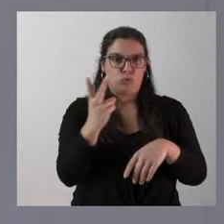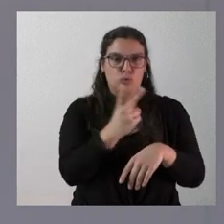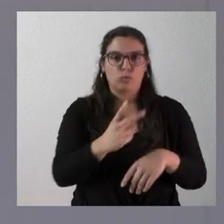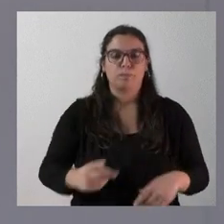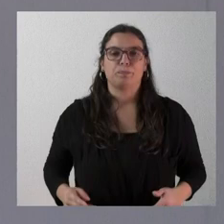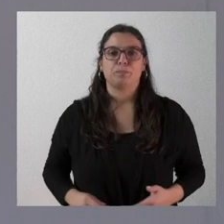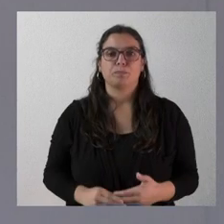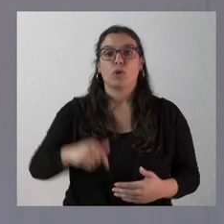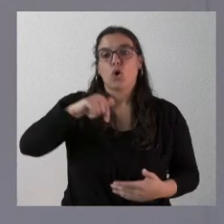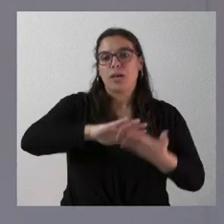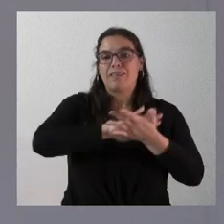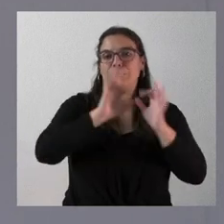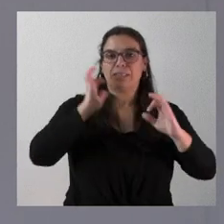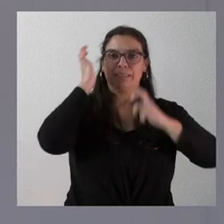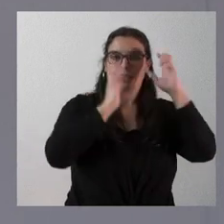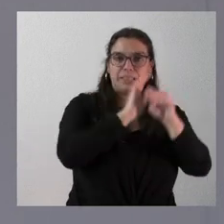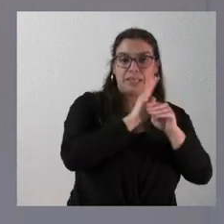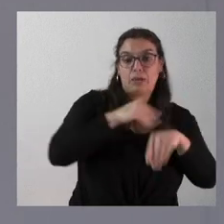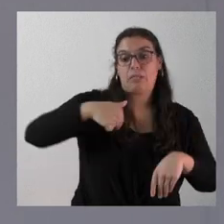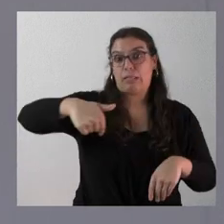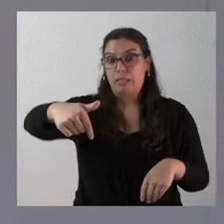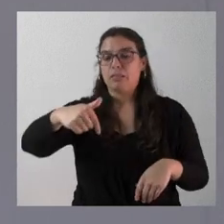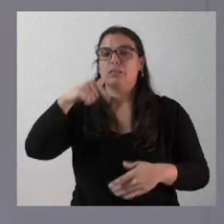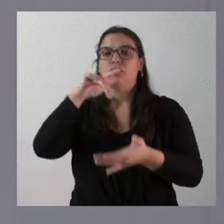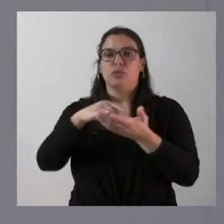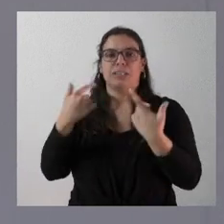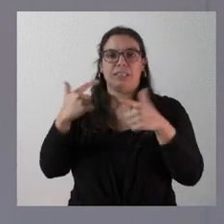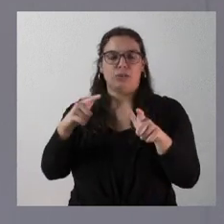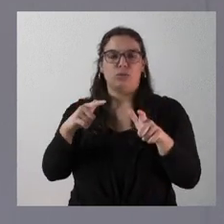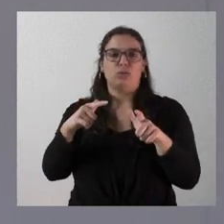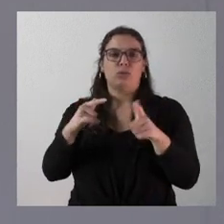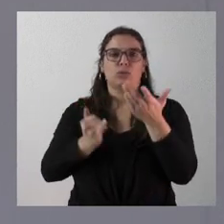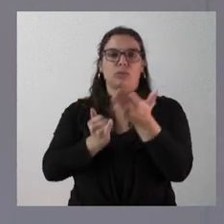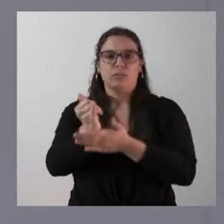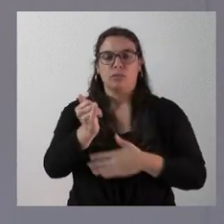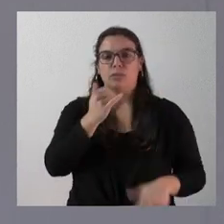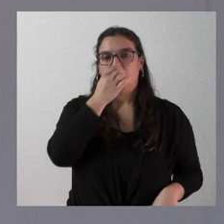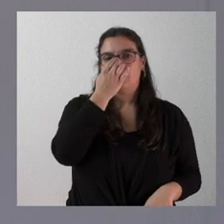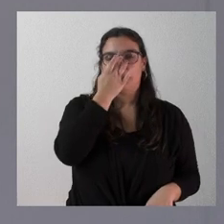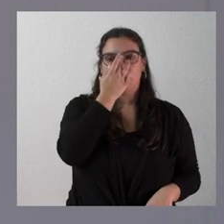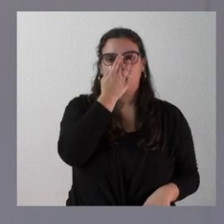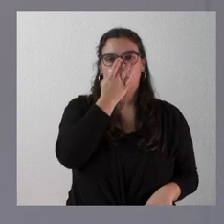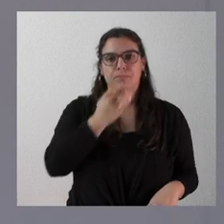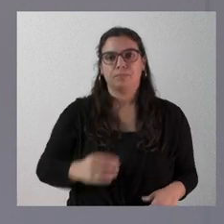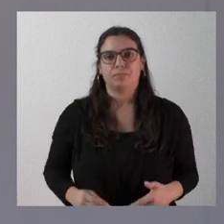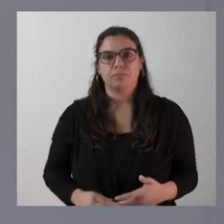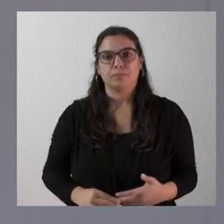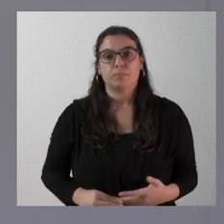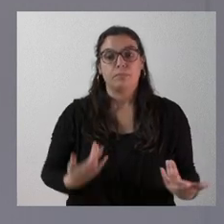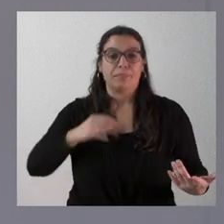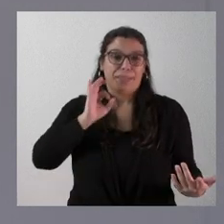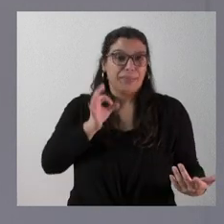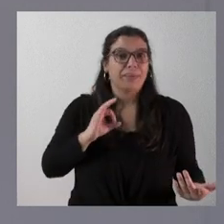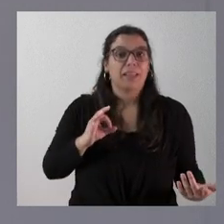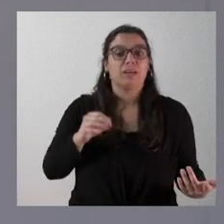ganadero hoy hablamos del ganadero en los próximos días el sector Agrario que siendo verdad que ha tenido